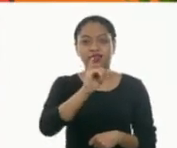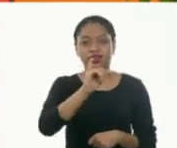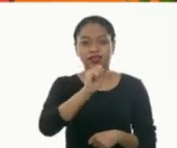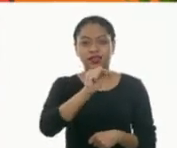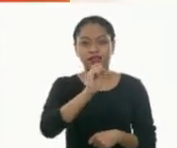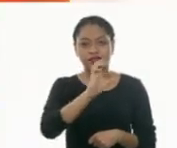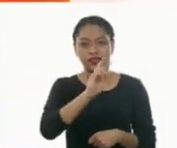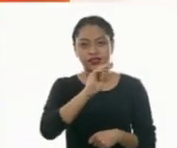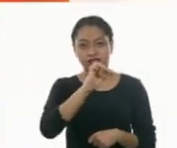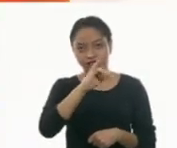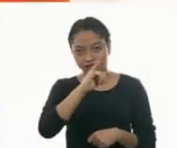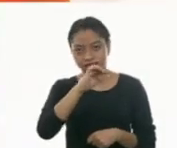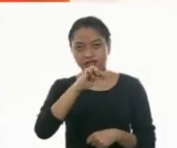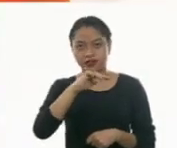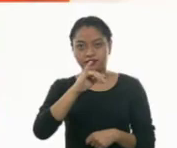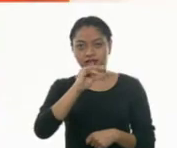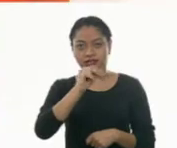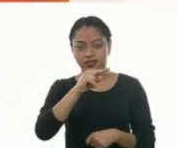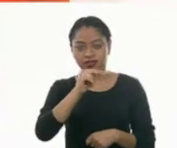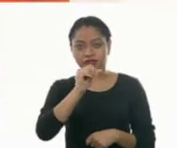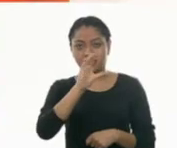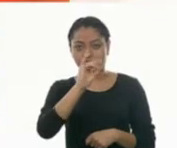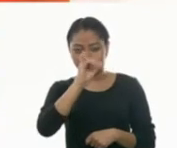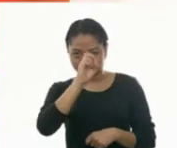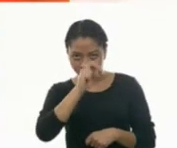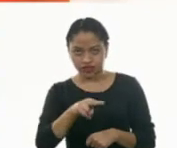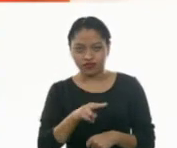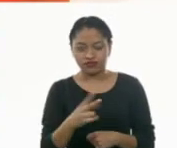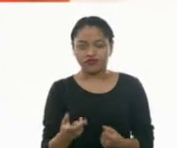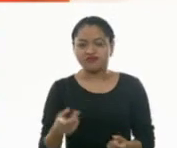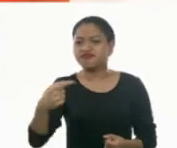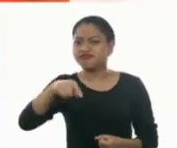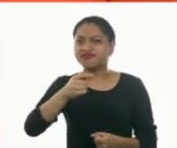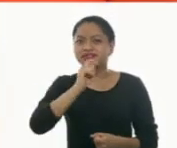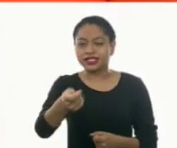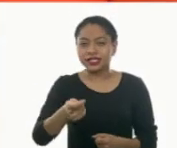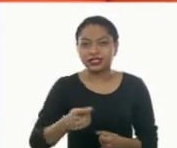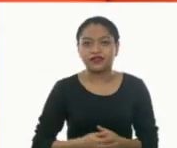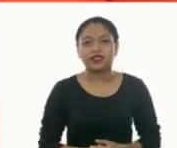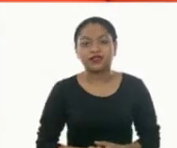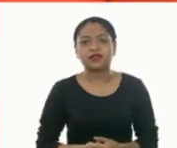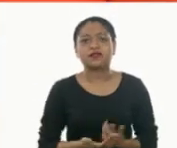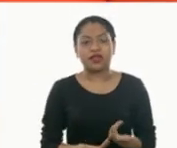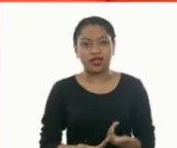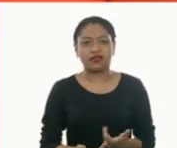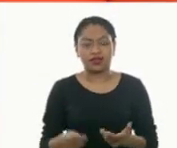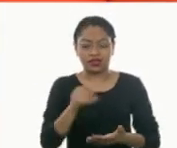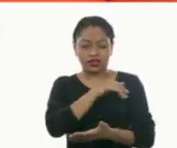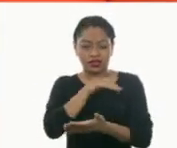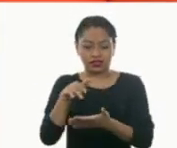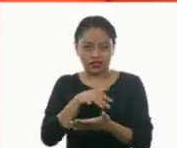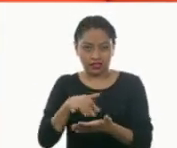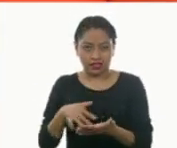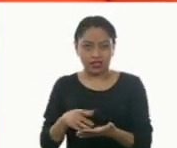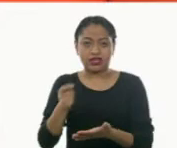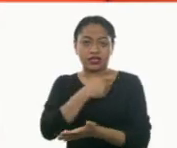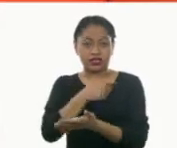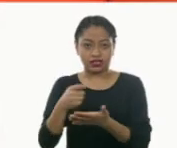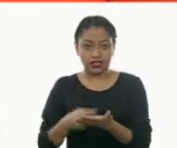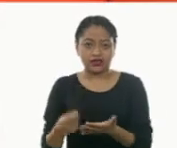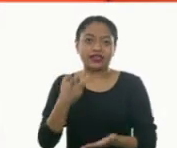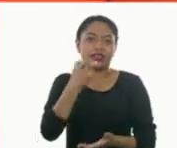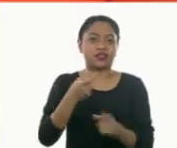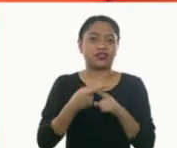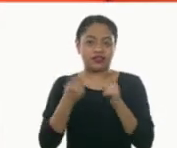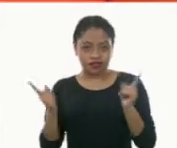refieres con discriminación? Ok, en el caso de la lectura y escritura, discriminación auditiva y visual